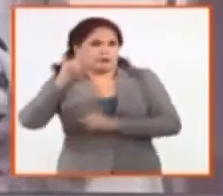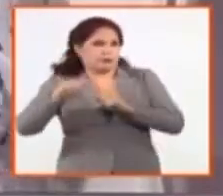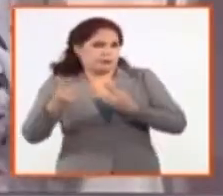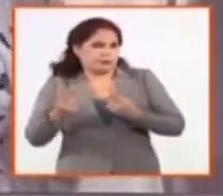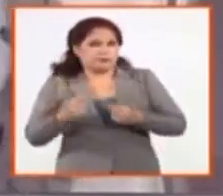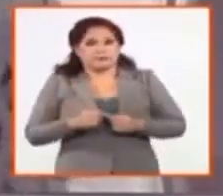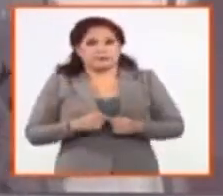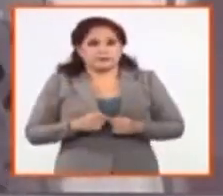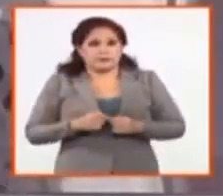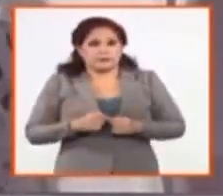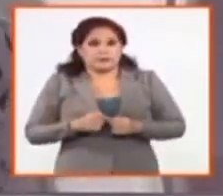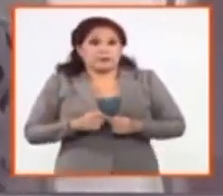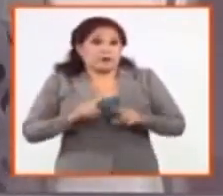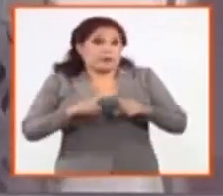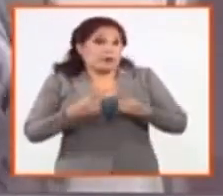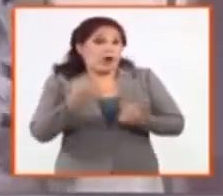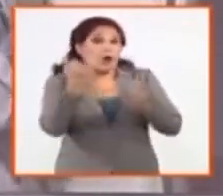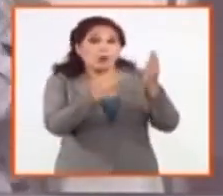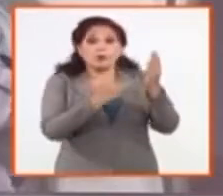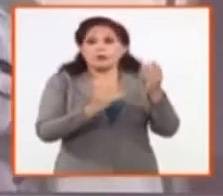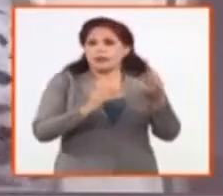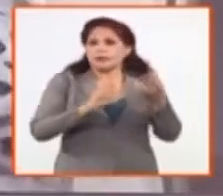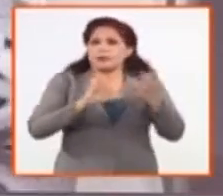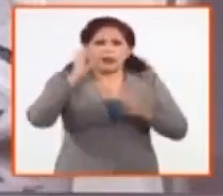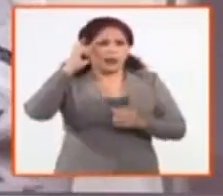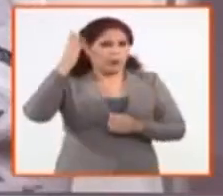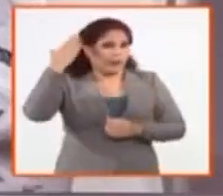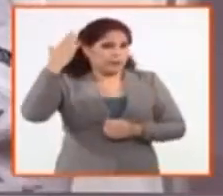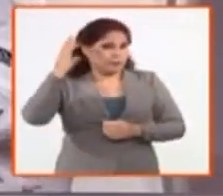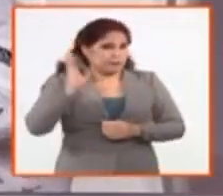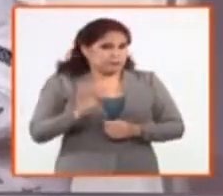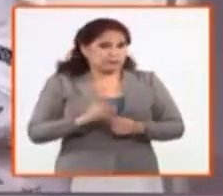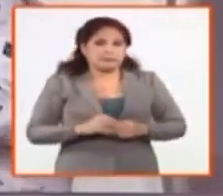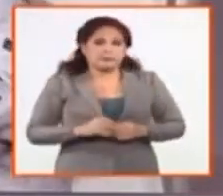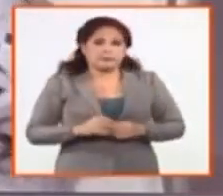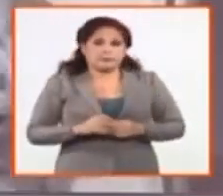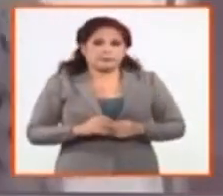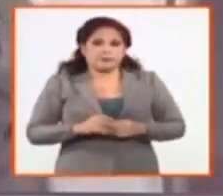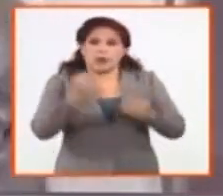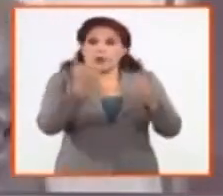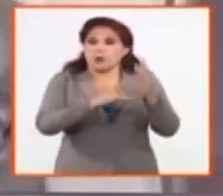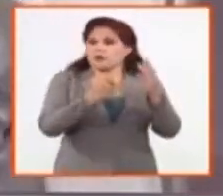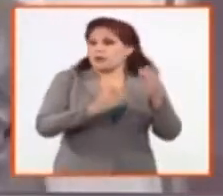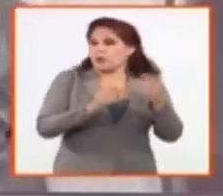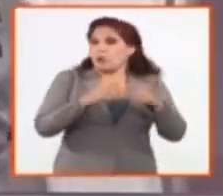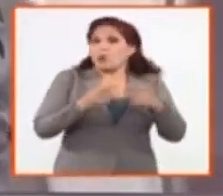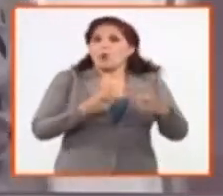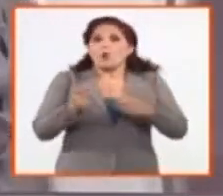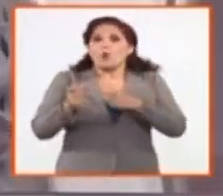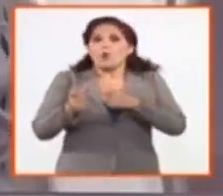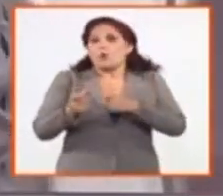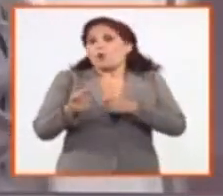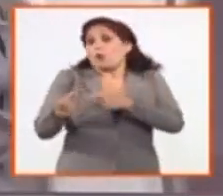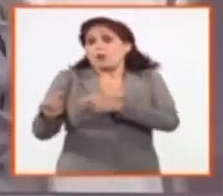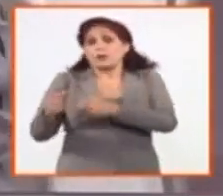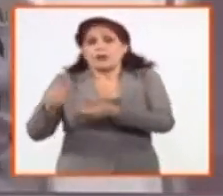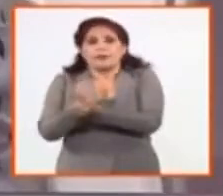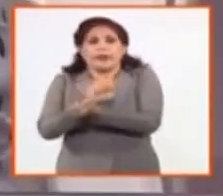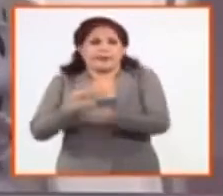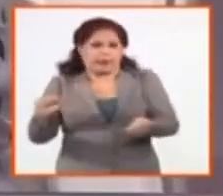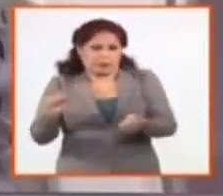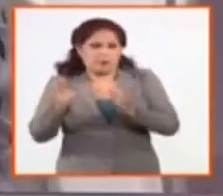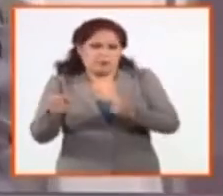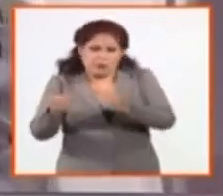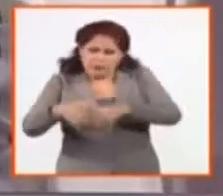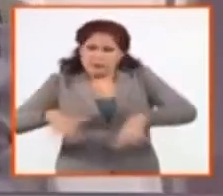Pero además, el pretexto que utilizó, y estoy retomando, esto es lo segundo que quiero decir, es la lucha contra el terrorismo, que es la misma situación